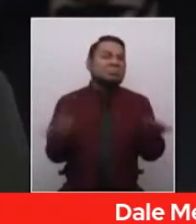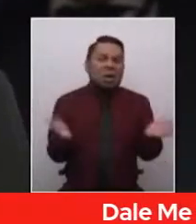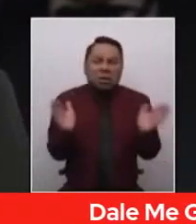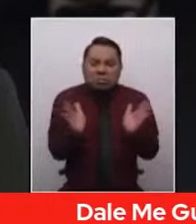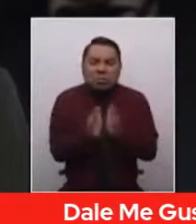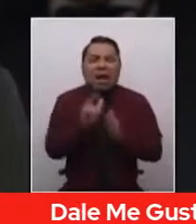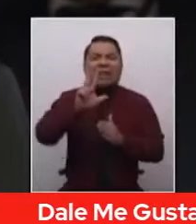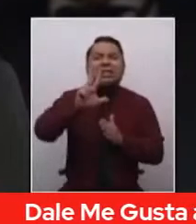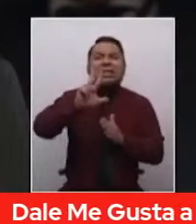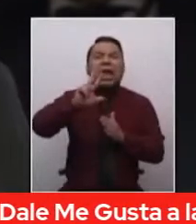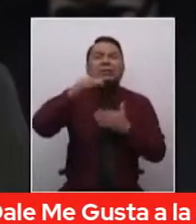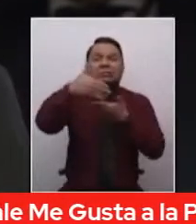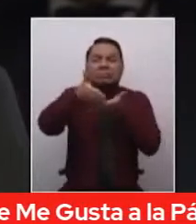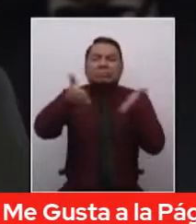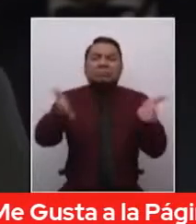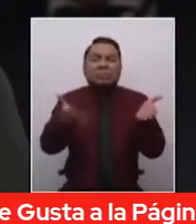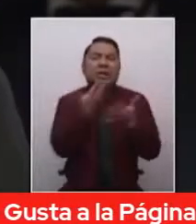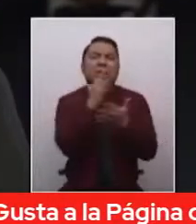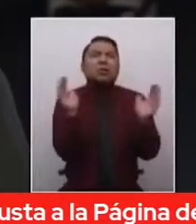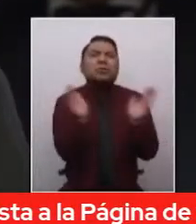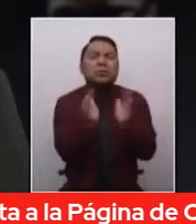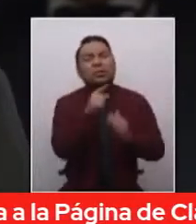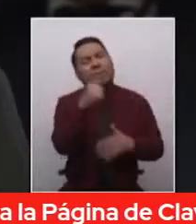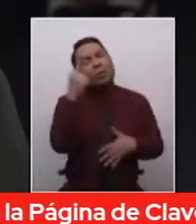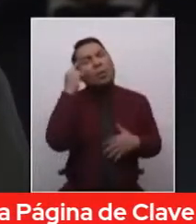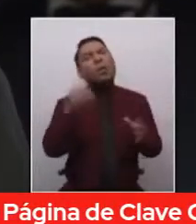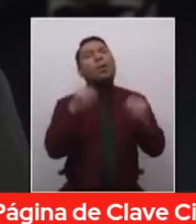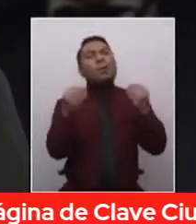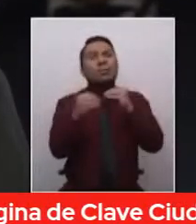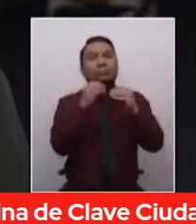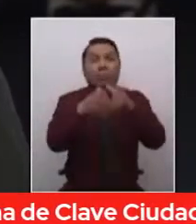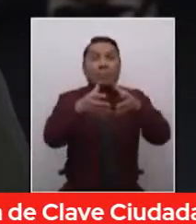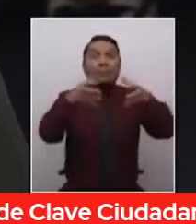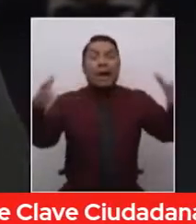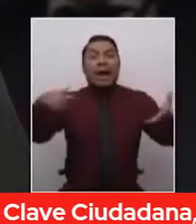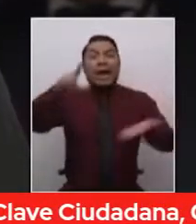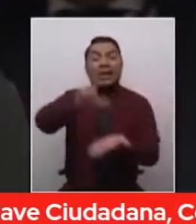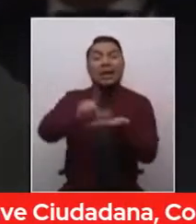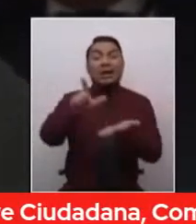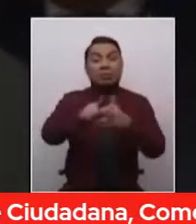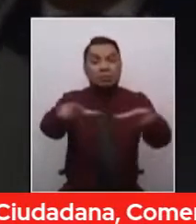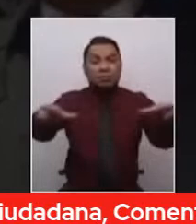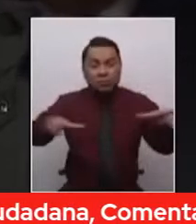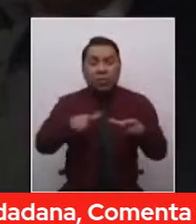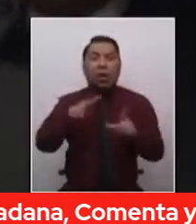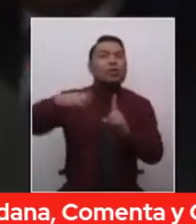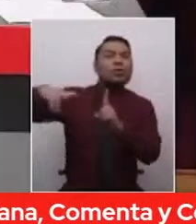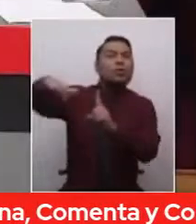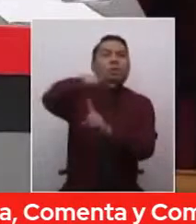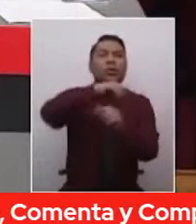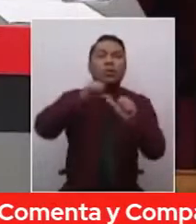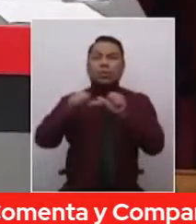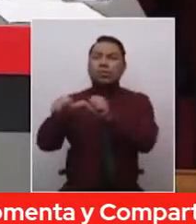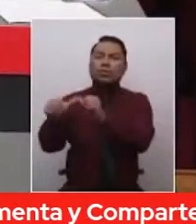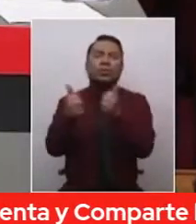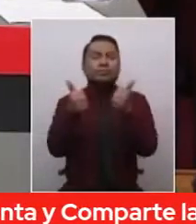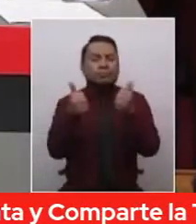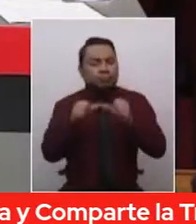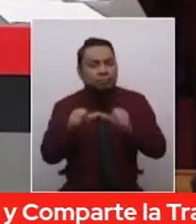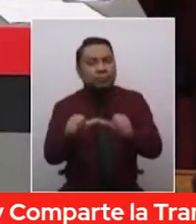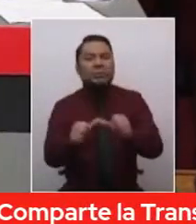supera los 3 metros cuadrados. ¿Cómo planea mejorar dichas cifras y hacer de Lima una ciudad ecosostenible?